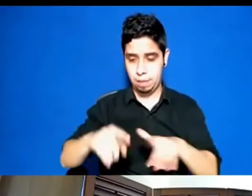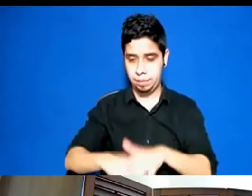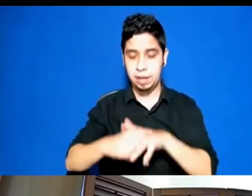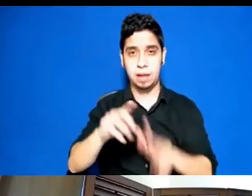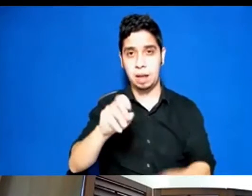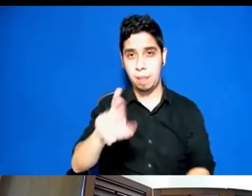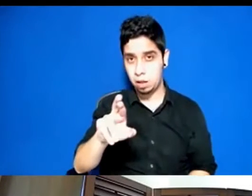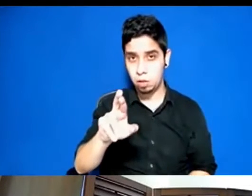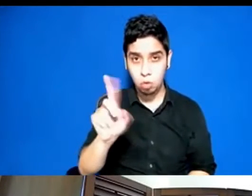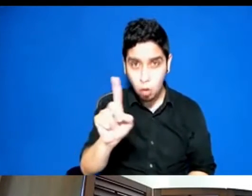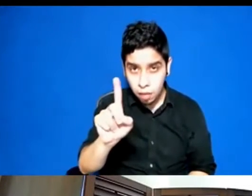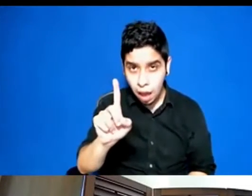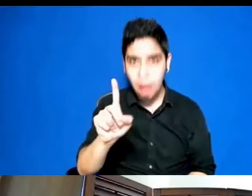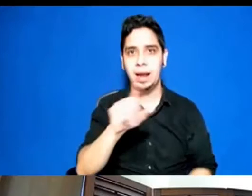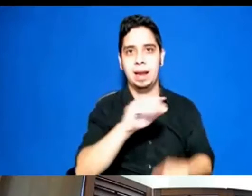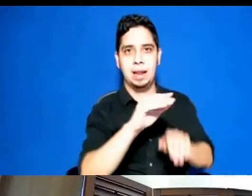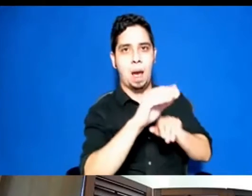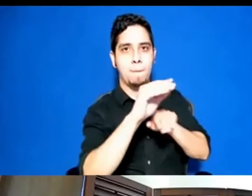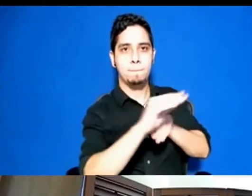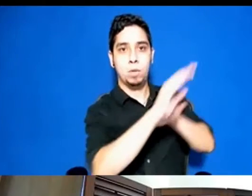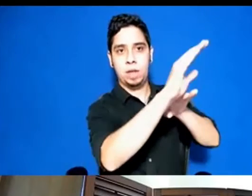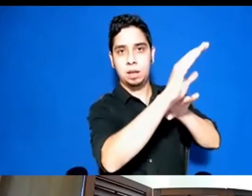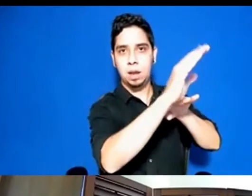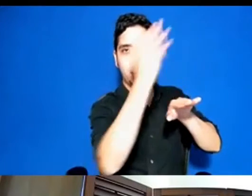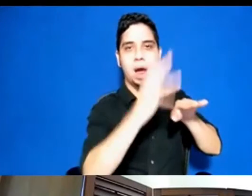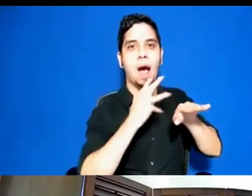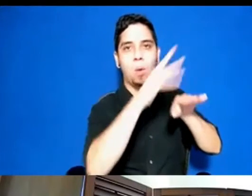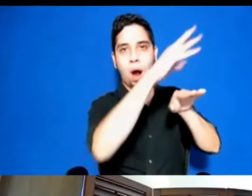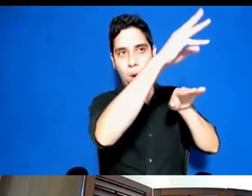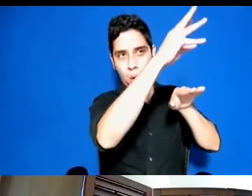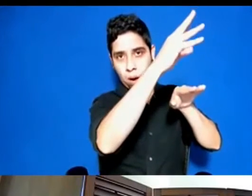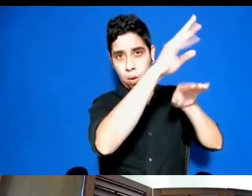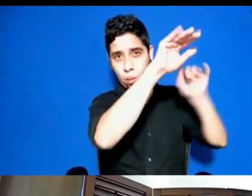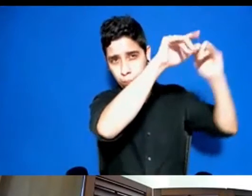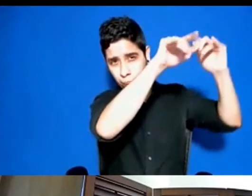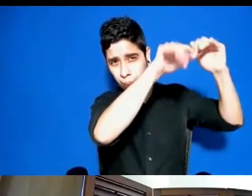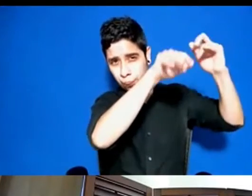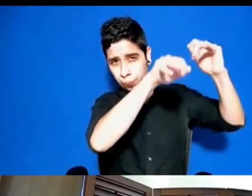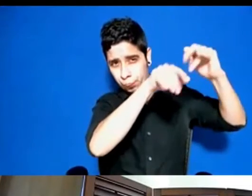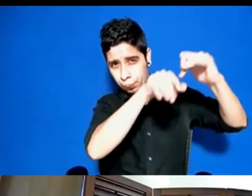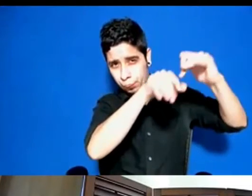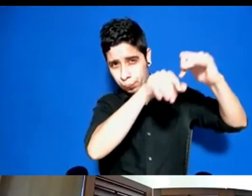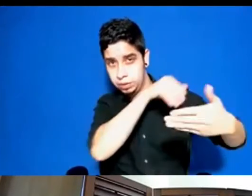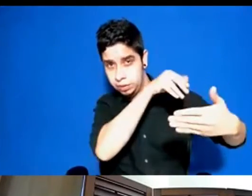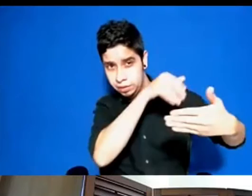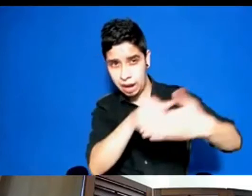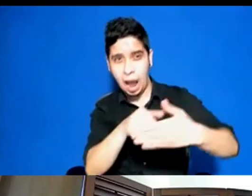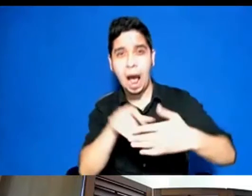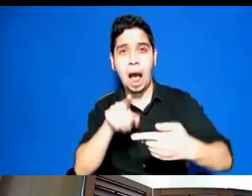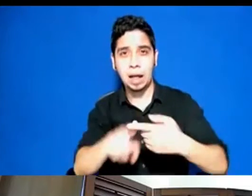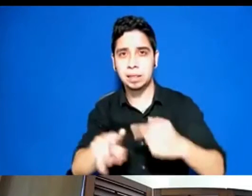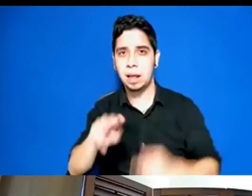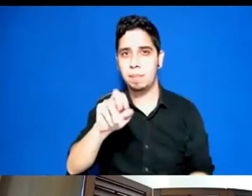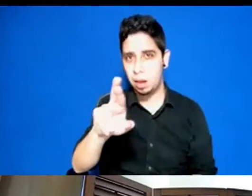toda el agua que baja de la montaña termina en el mar. Y todo el agua esa pasa por